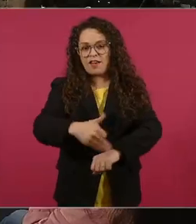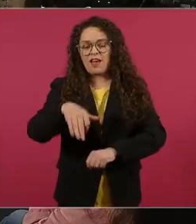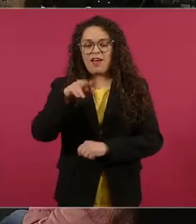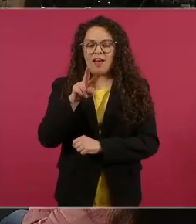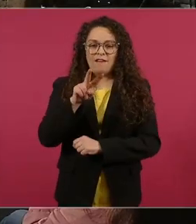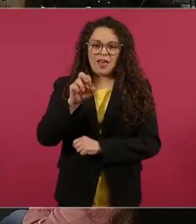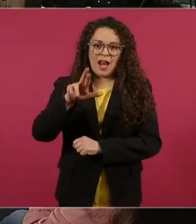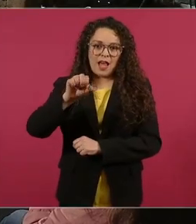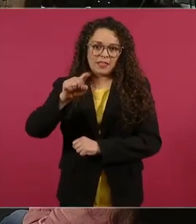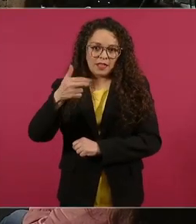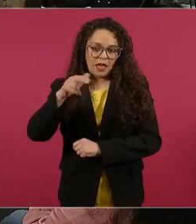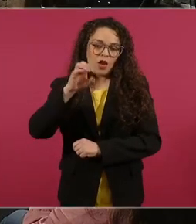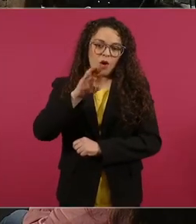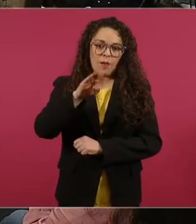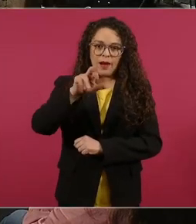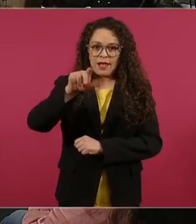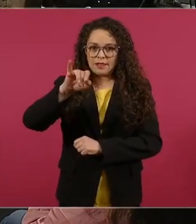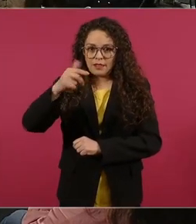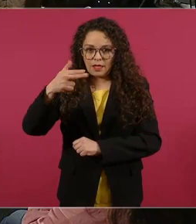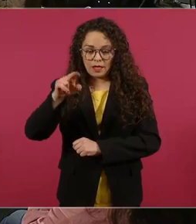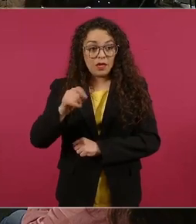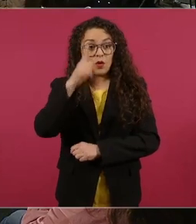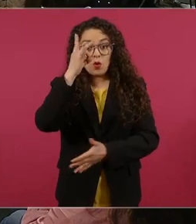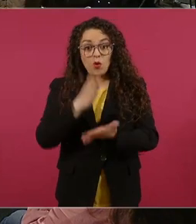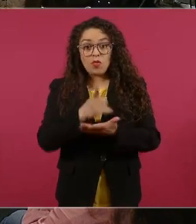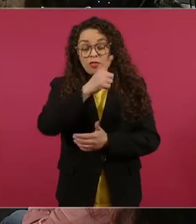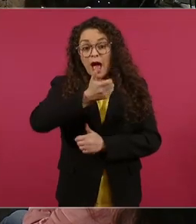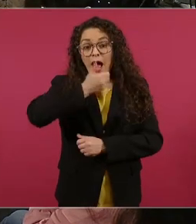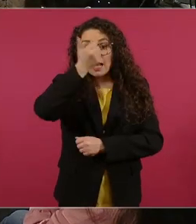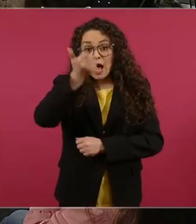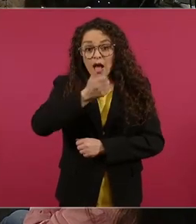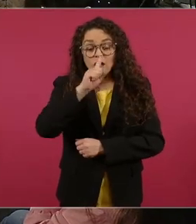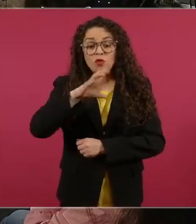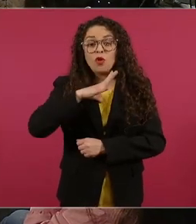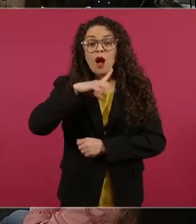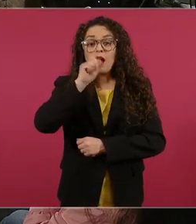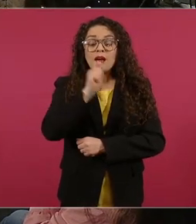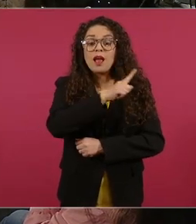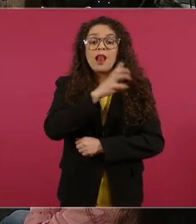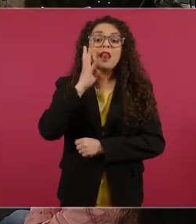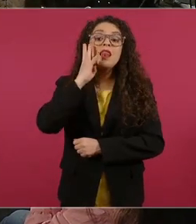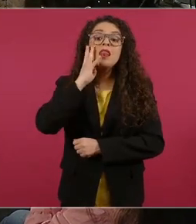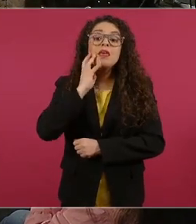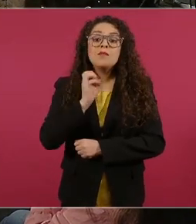no nada más son de caña, también son de limón, y que se están desviando